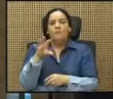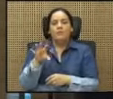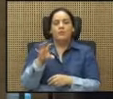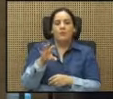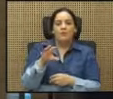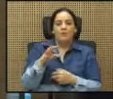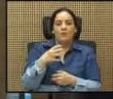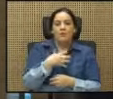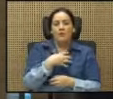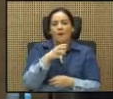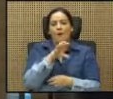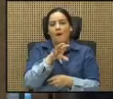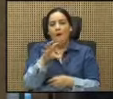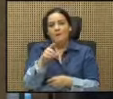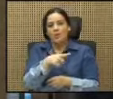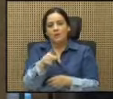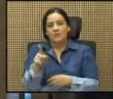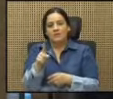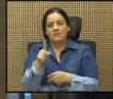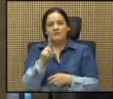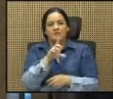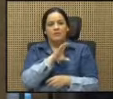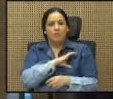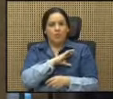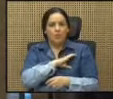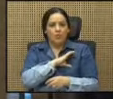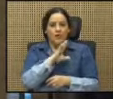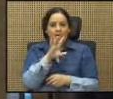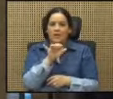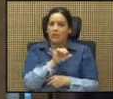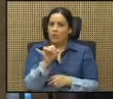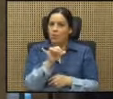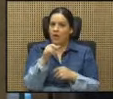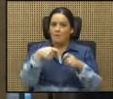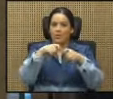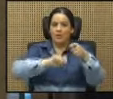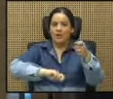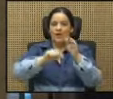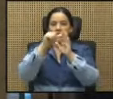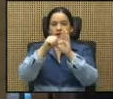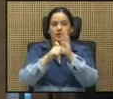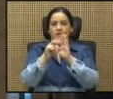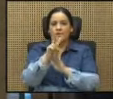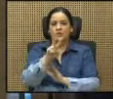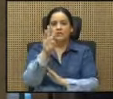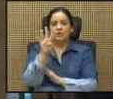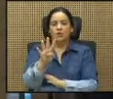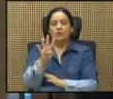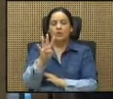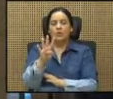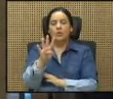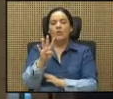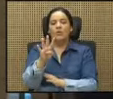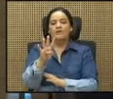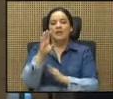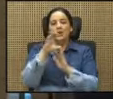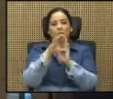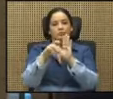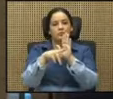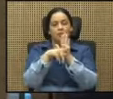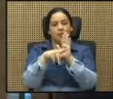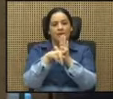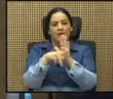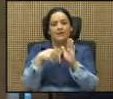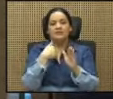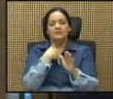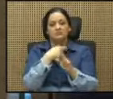de las diferentes policías. Asimismo, violenta el artículo 24 de la Constitución Política, que resguarda